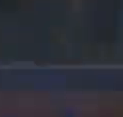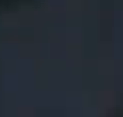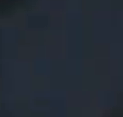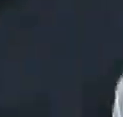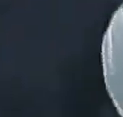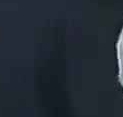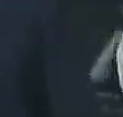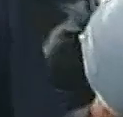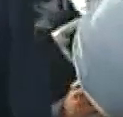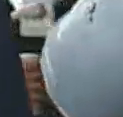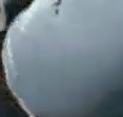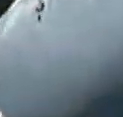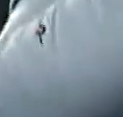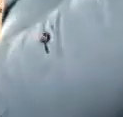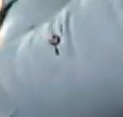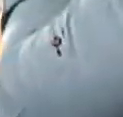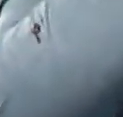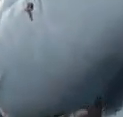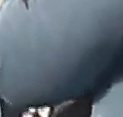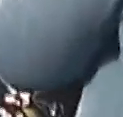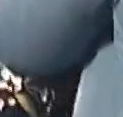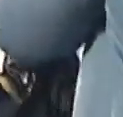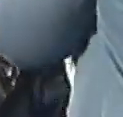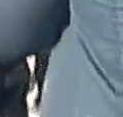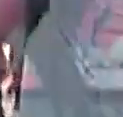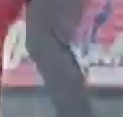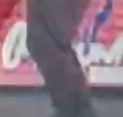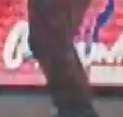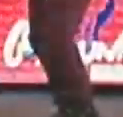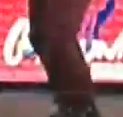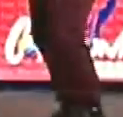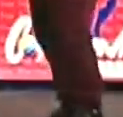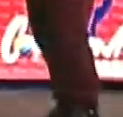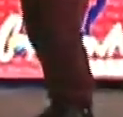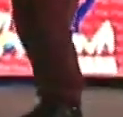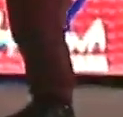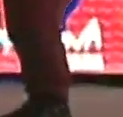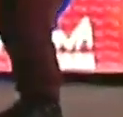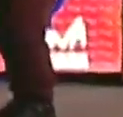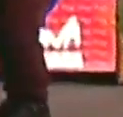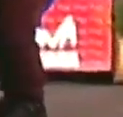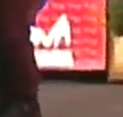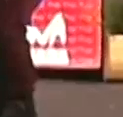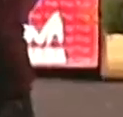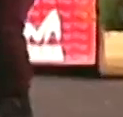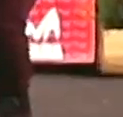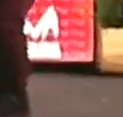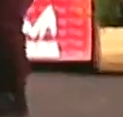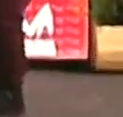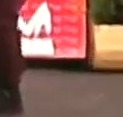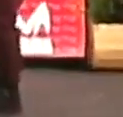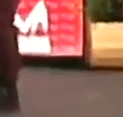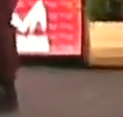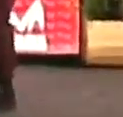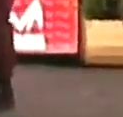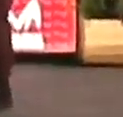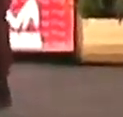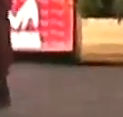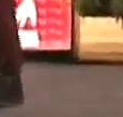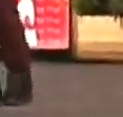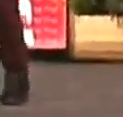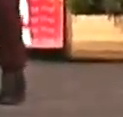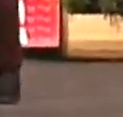qué. La revolución de Chávez todavía sigue viva. Vámonos para la calle con la mano